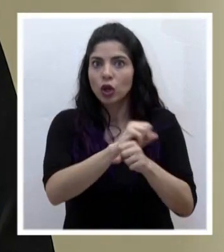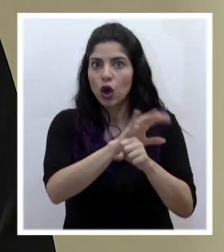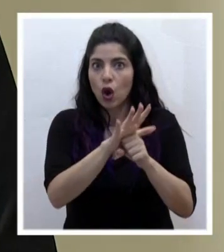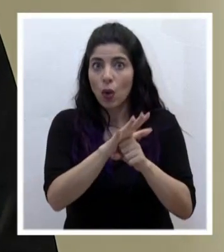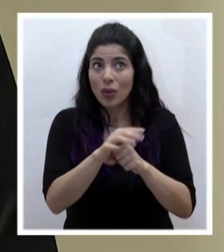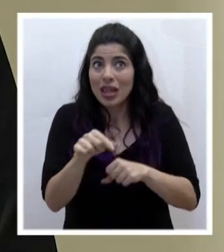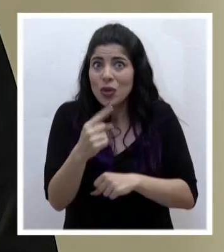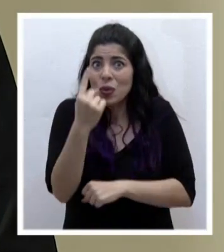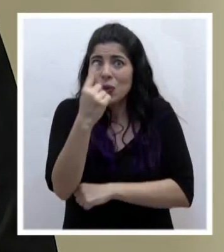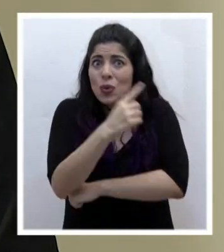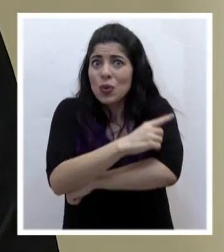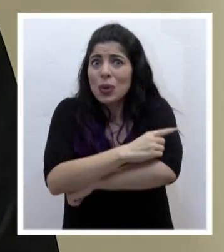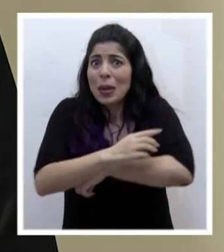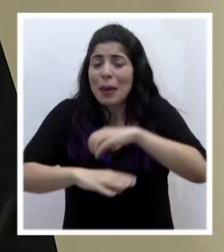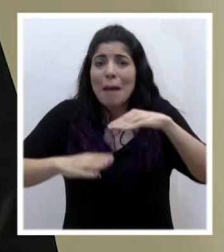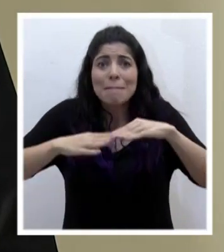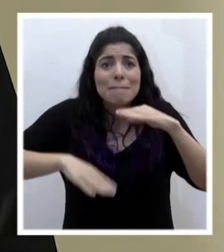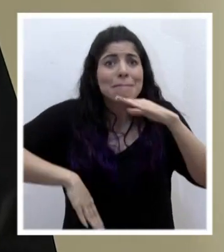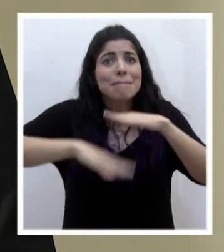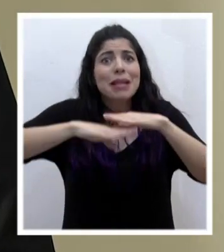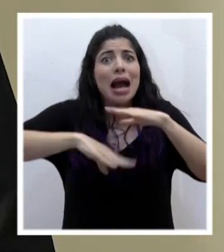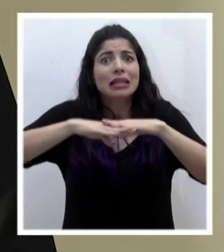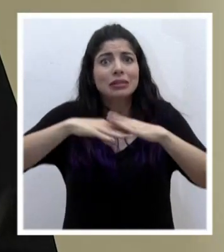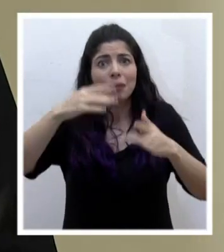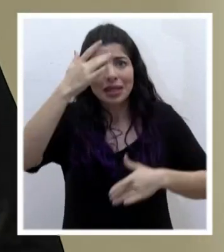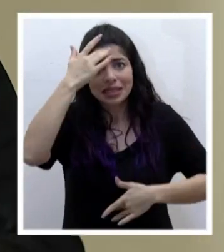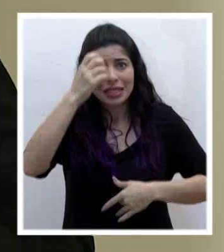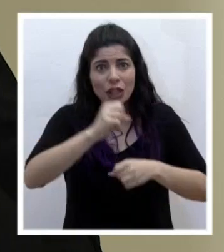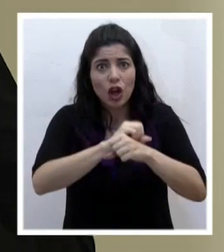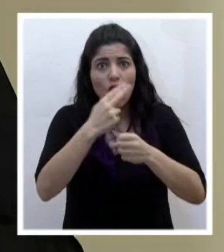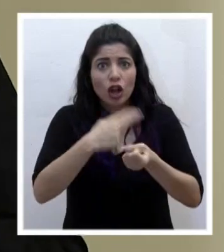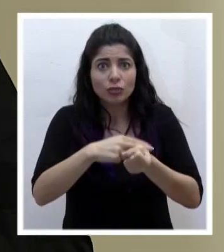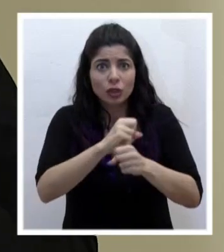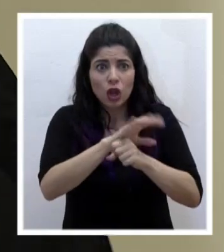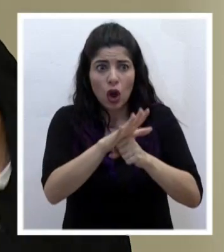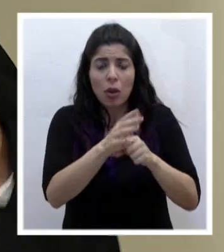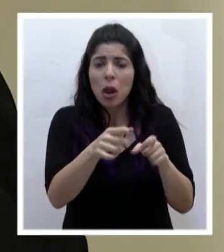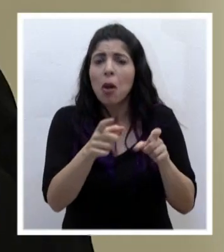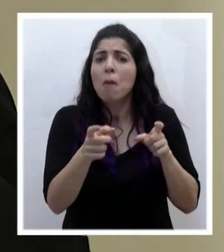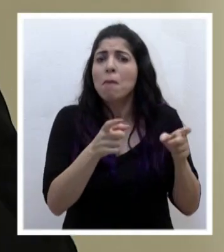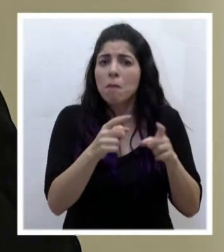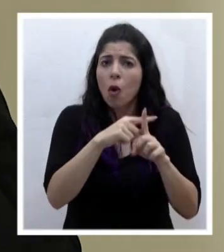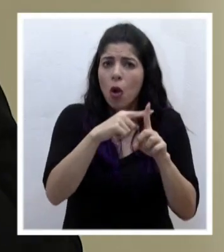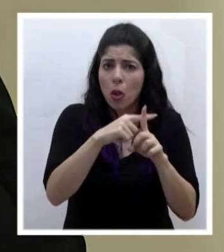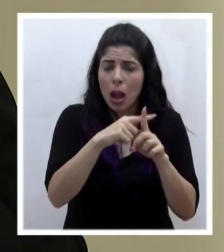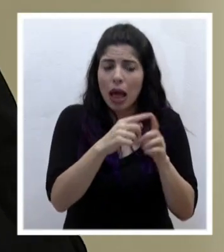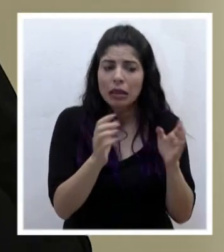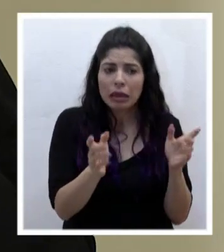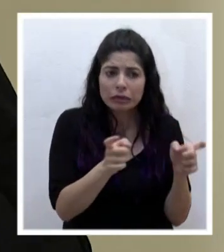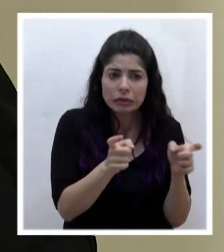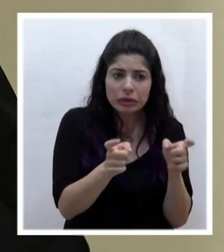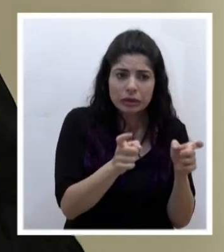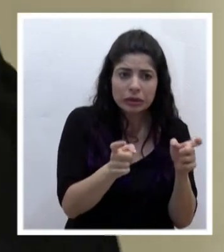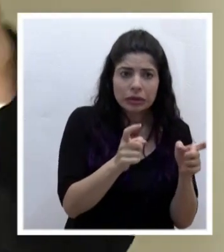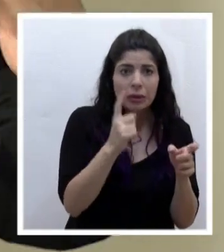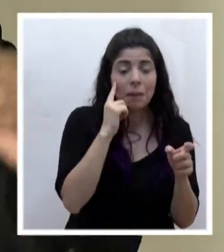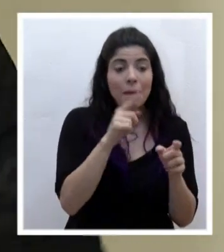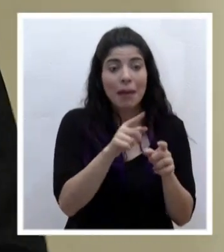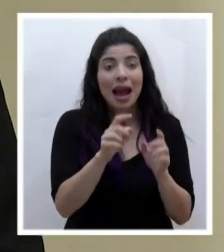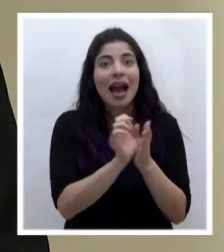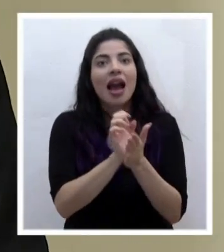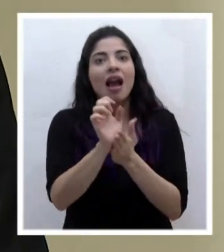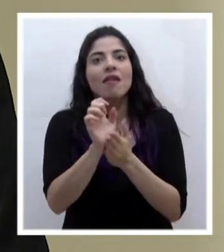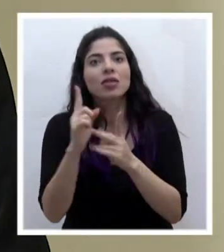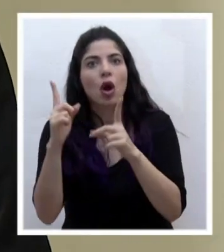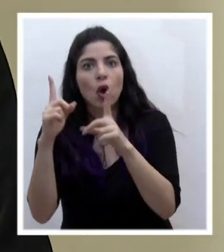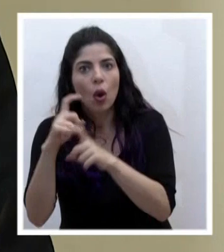de los días que han habido más pacientes internados en el SEACO. Son pacientes moderados y la estrategia es evitar que esos pacientes moderados se compliquen